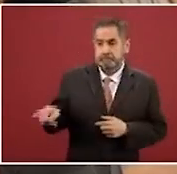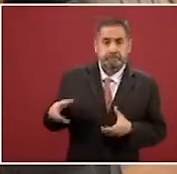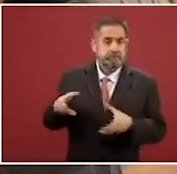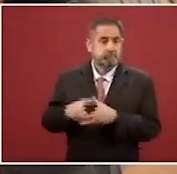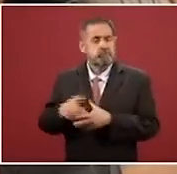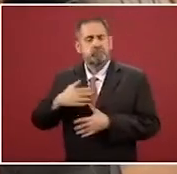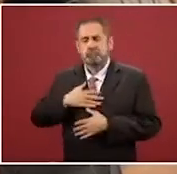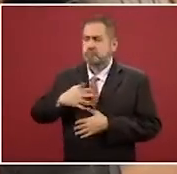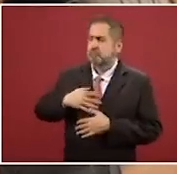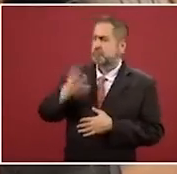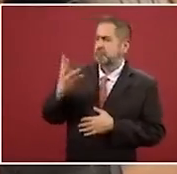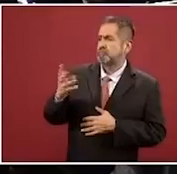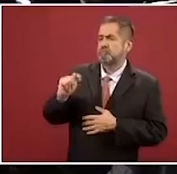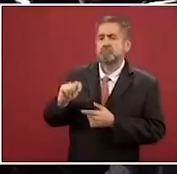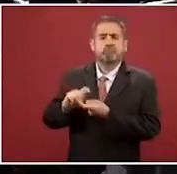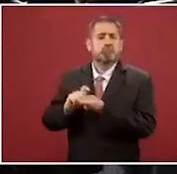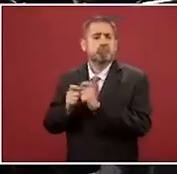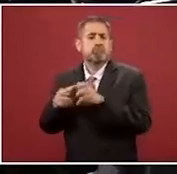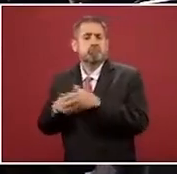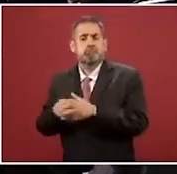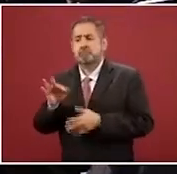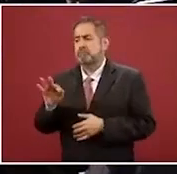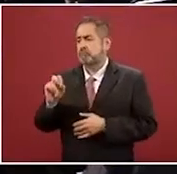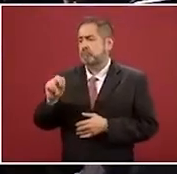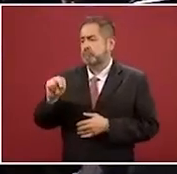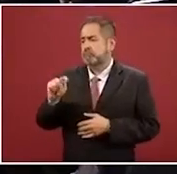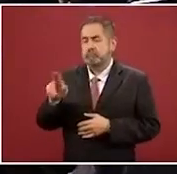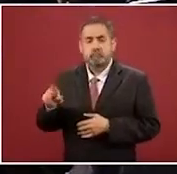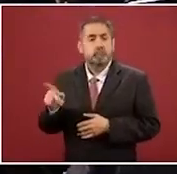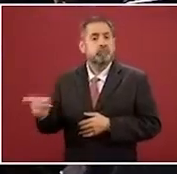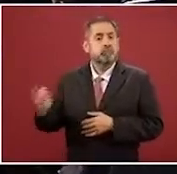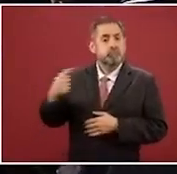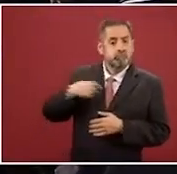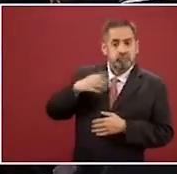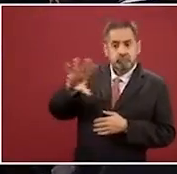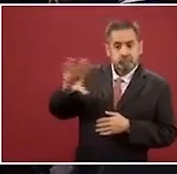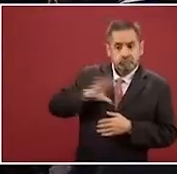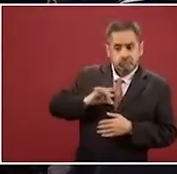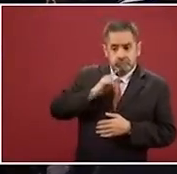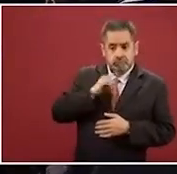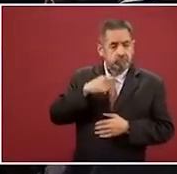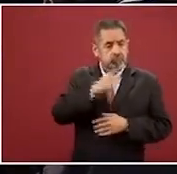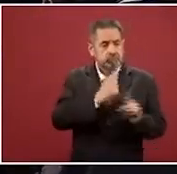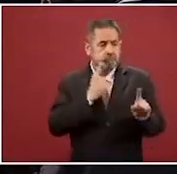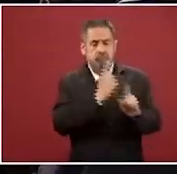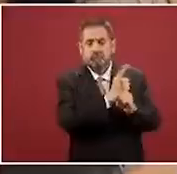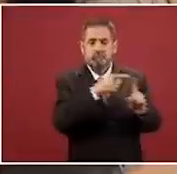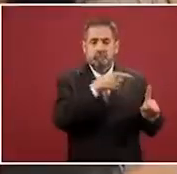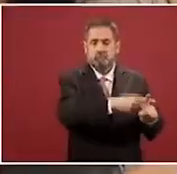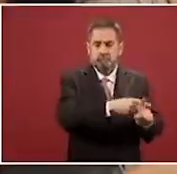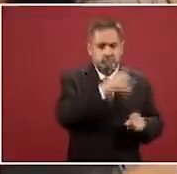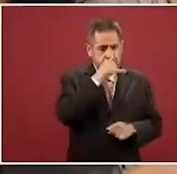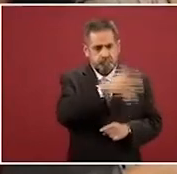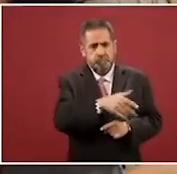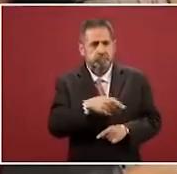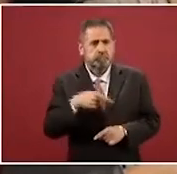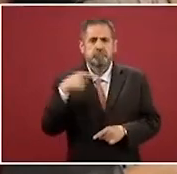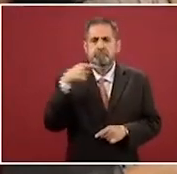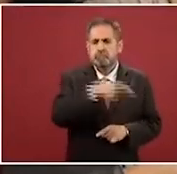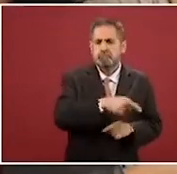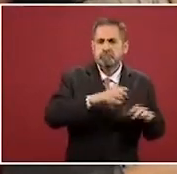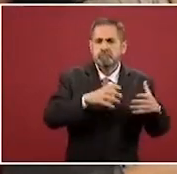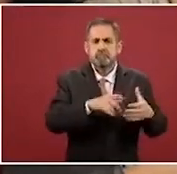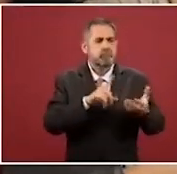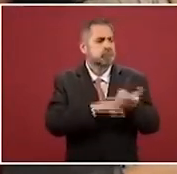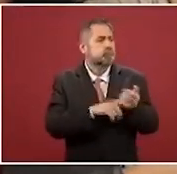4T de Fonatur, según denuncia nuestro medio hermano, llegó y agredió al periodista Ancona, quien se encontraba celebrando el cumpleaños